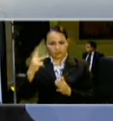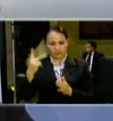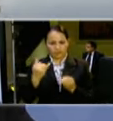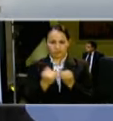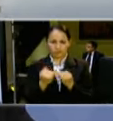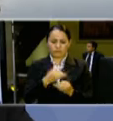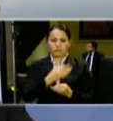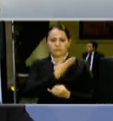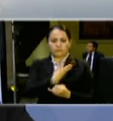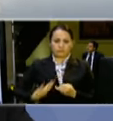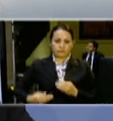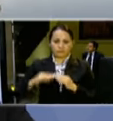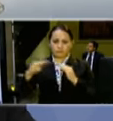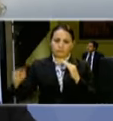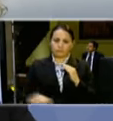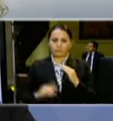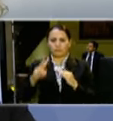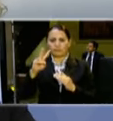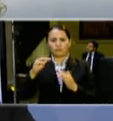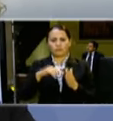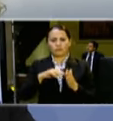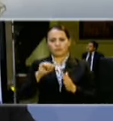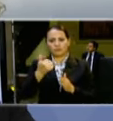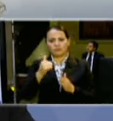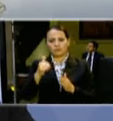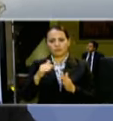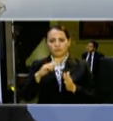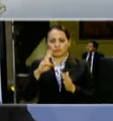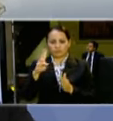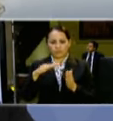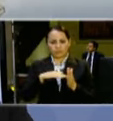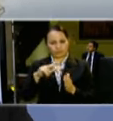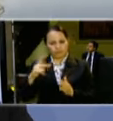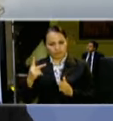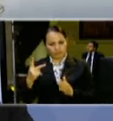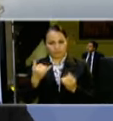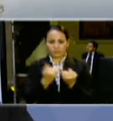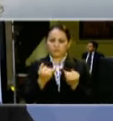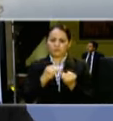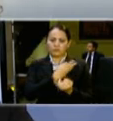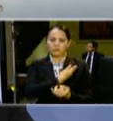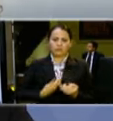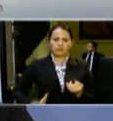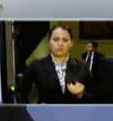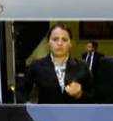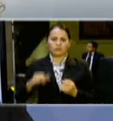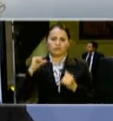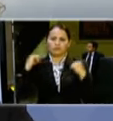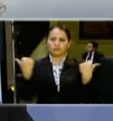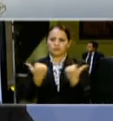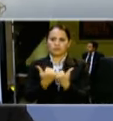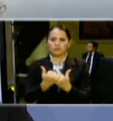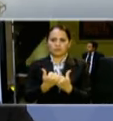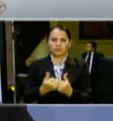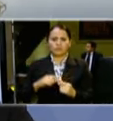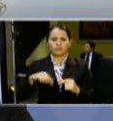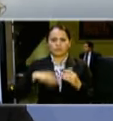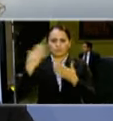periodo 2009-2011. Asimismo, es el presidente fundador de la Federación Latinoamericana de Asociaciones de